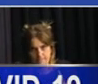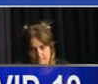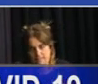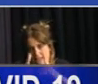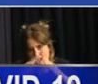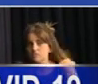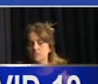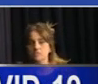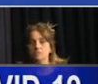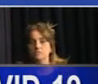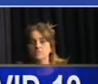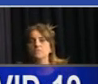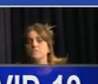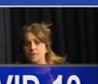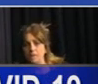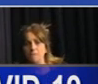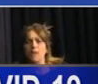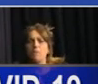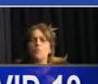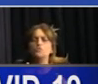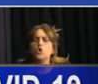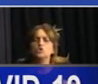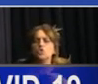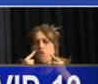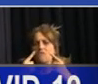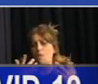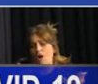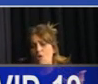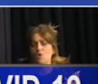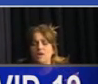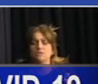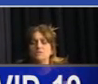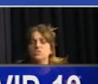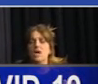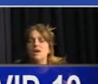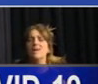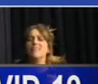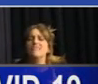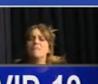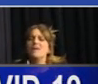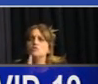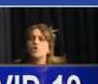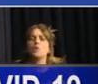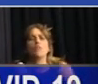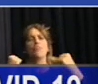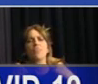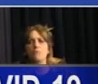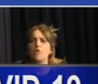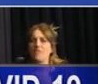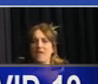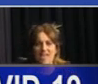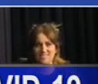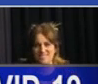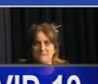en esas reuniones algo que muchos nosotros estuvimos viendo en estos días que la práctica de deportes al aire libre